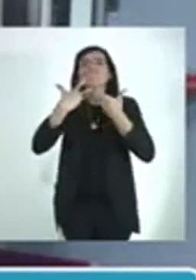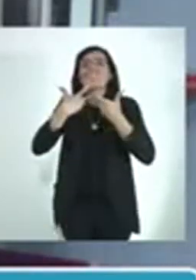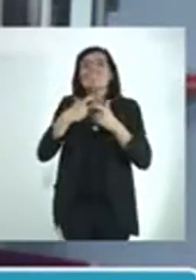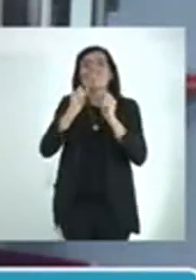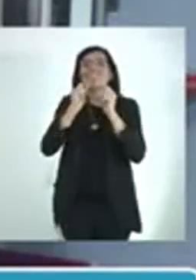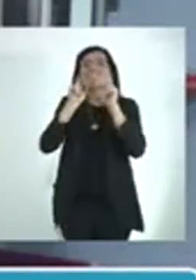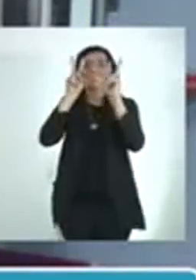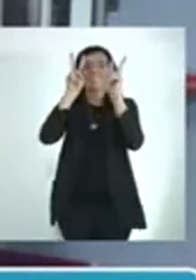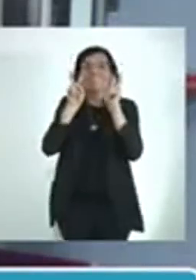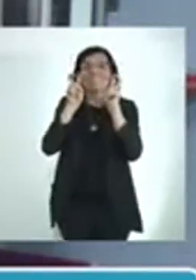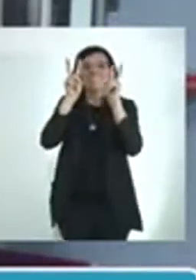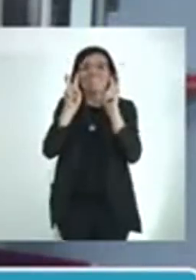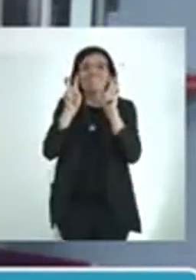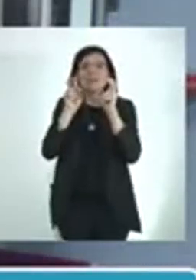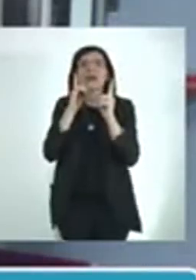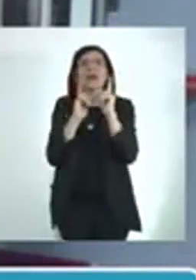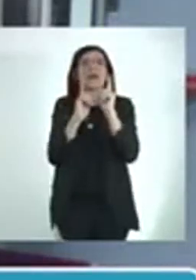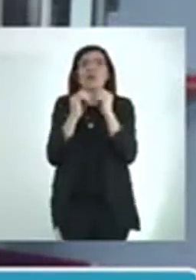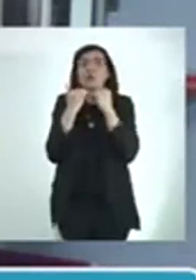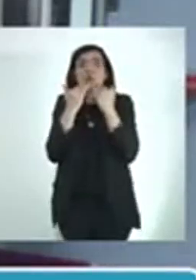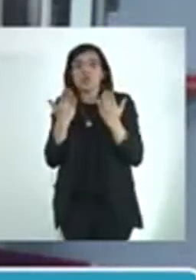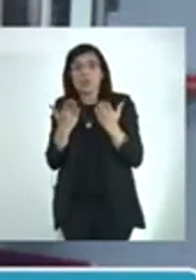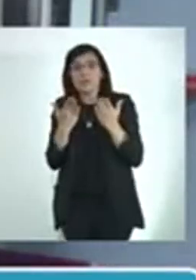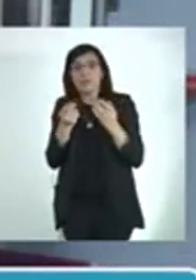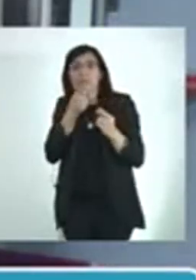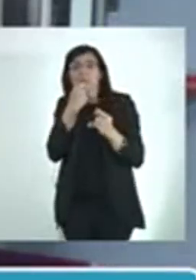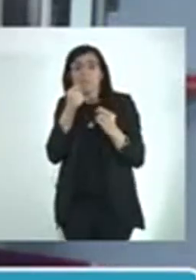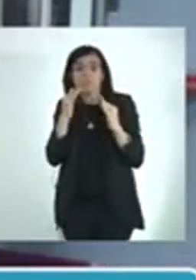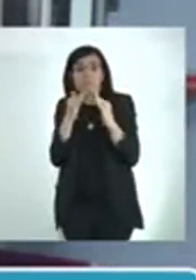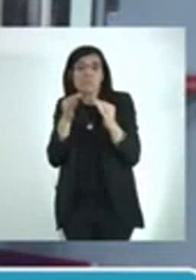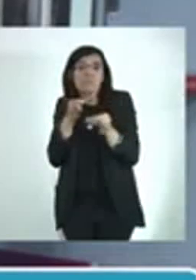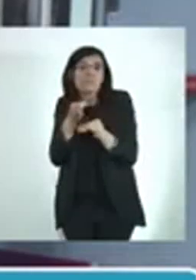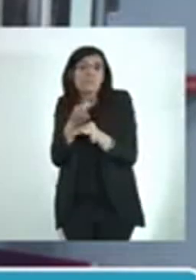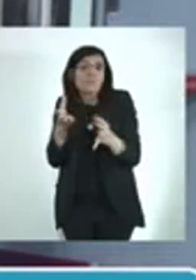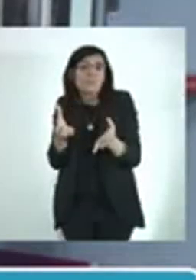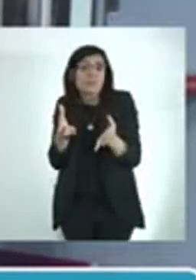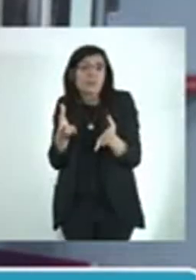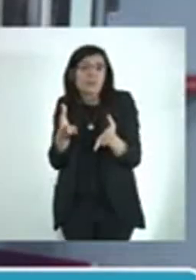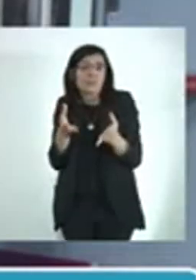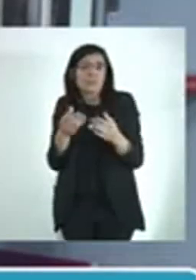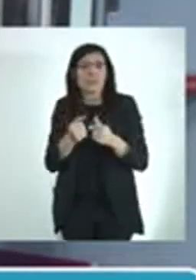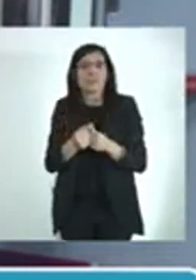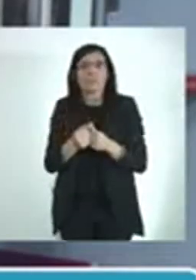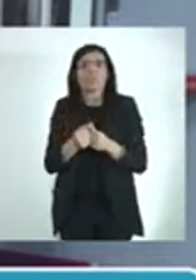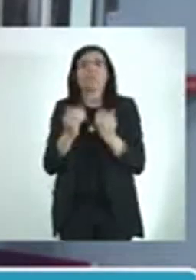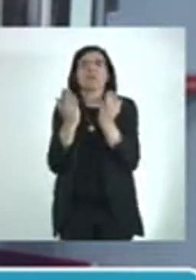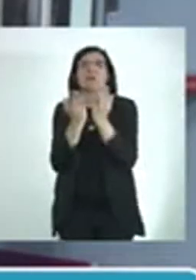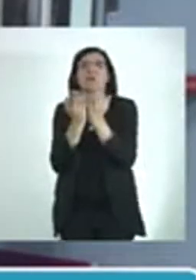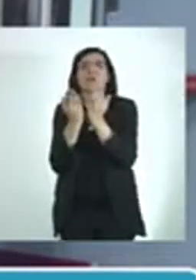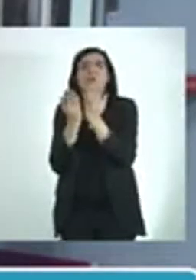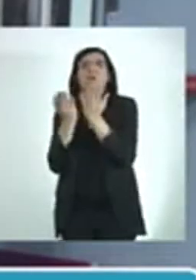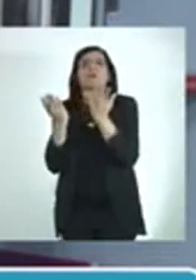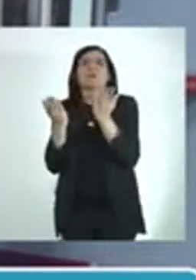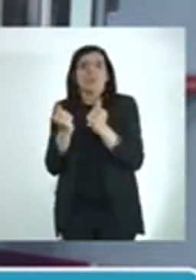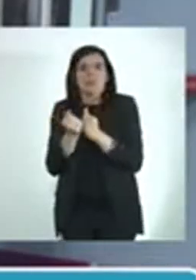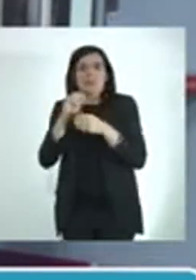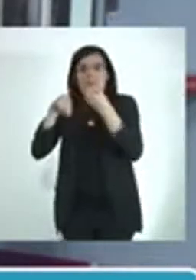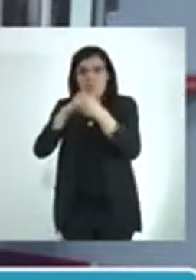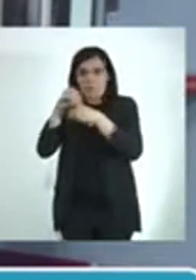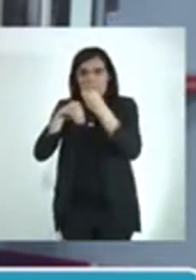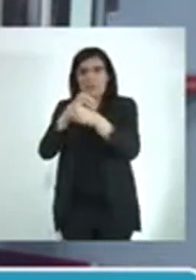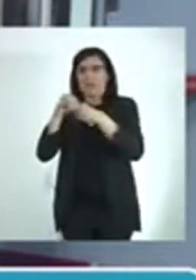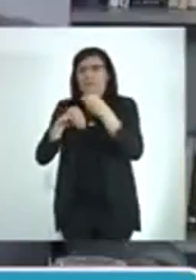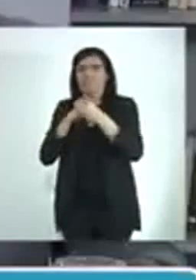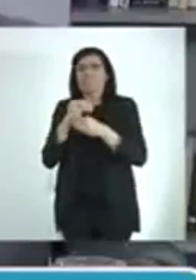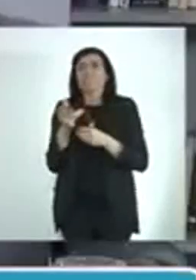algo nuevo para muchos y para muchas, es un constante descubrir porque también se va haciendo con los estudiantes y las estudiantes y con la familia. Claro,